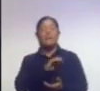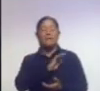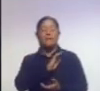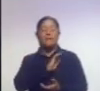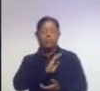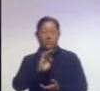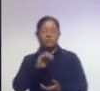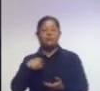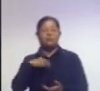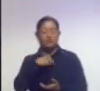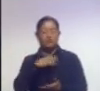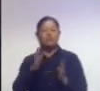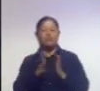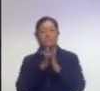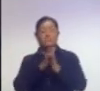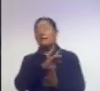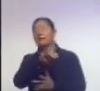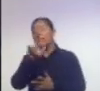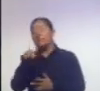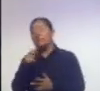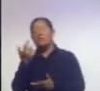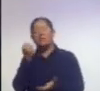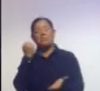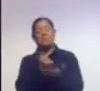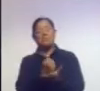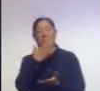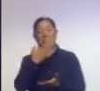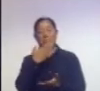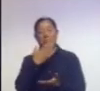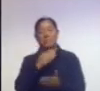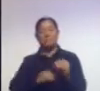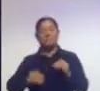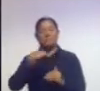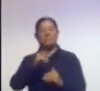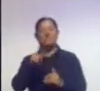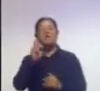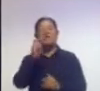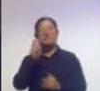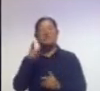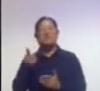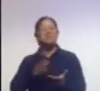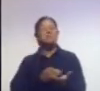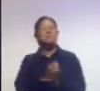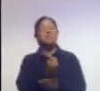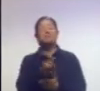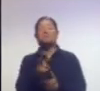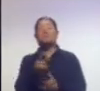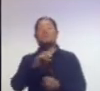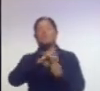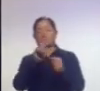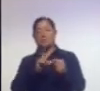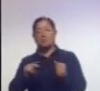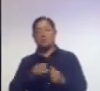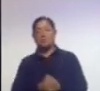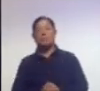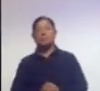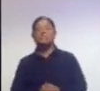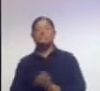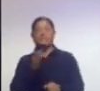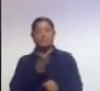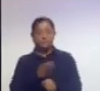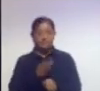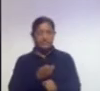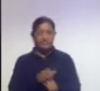a la participación, pues acreditaciones, es decir, un pase directo al evento nacional. Y ahorita hay